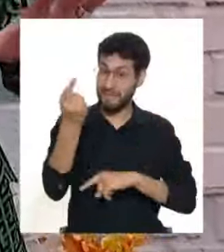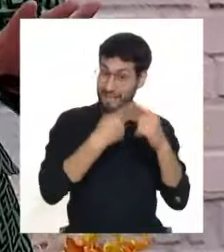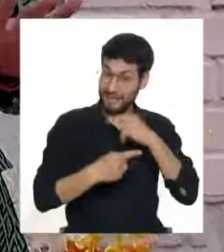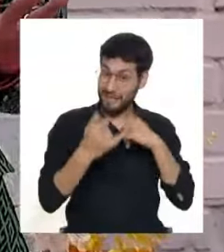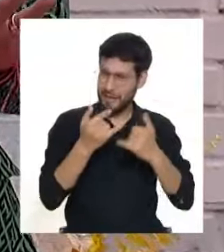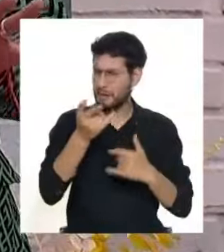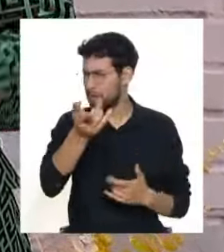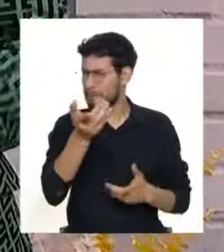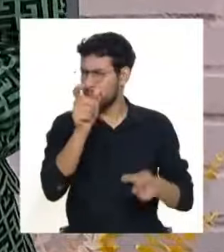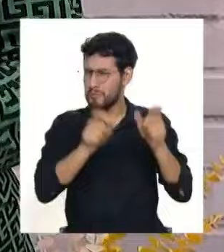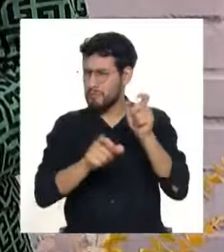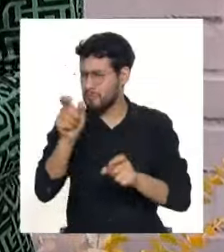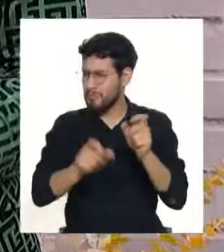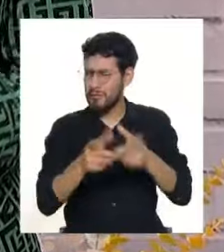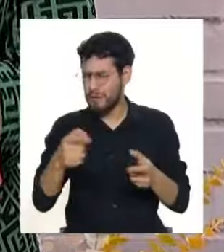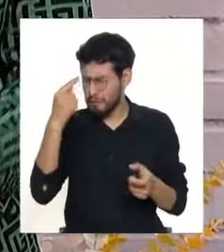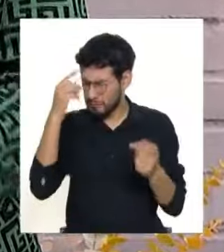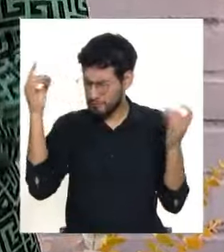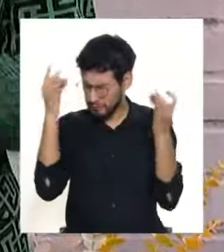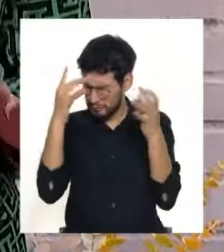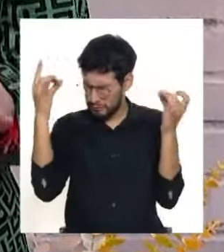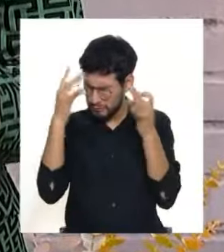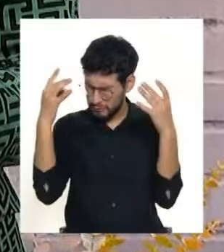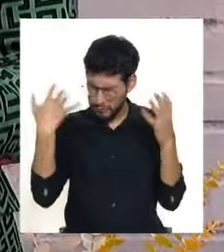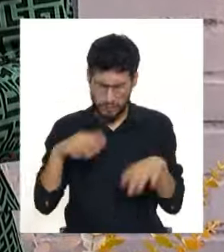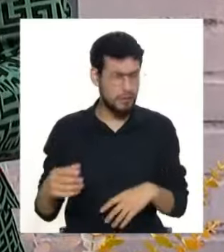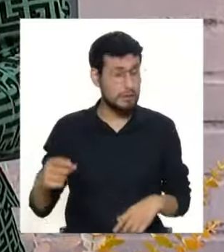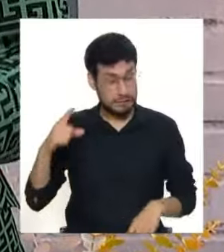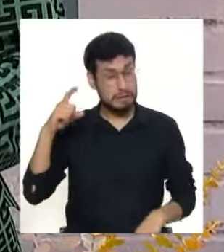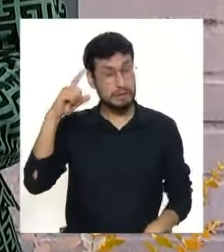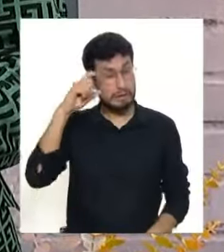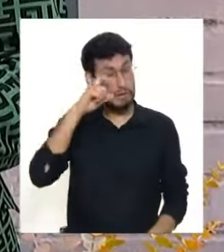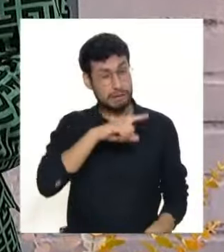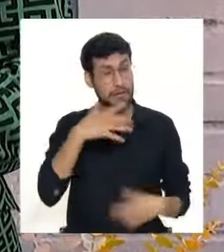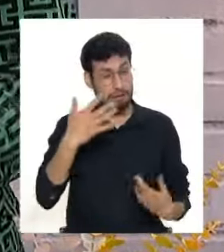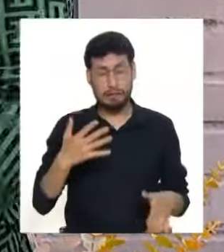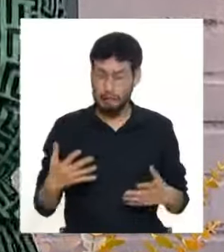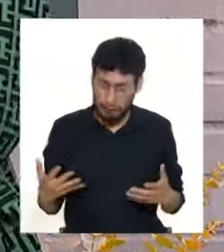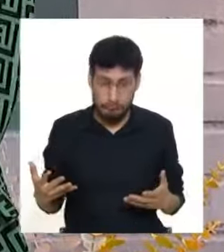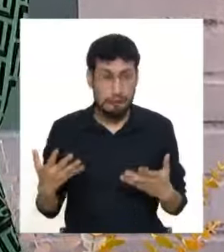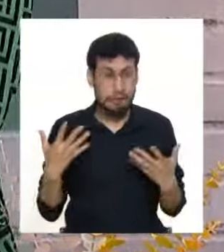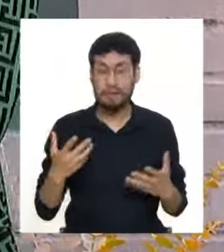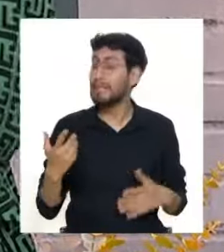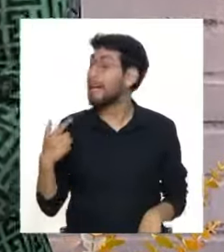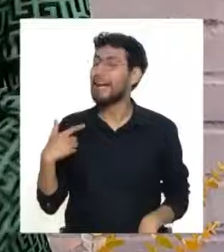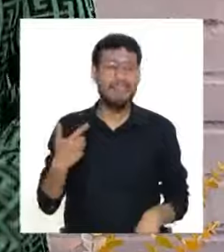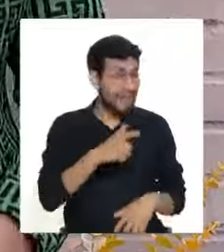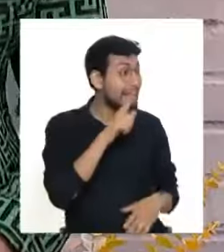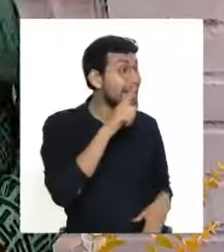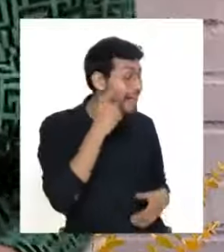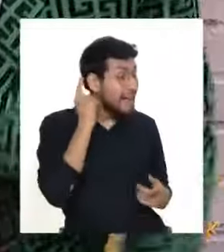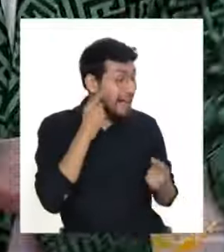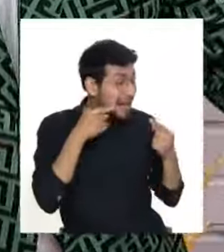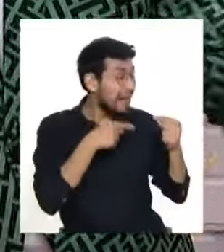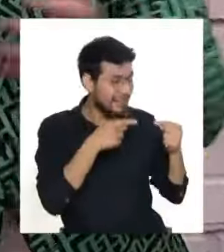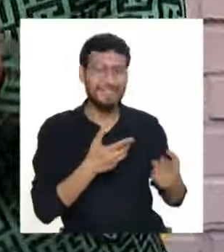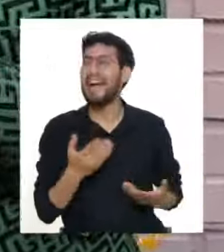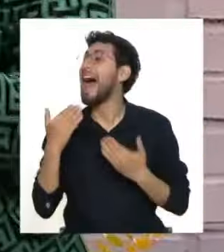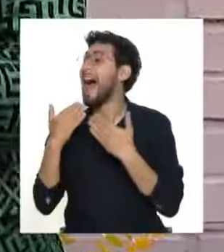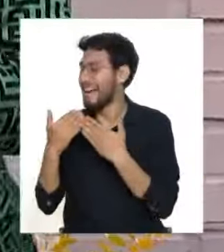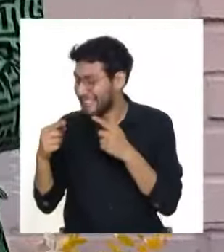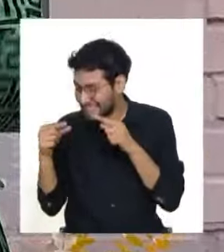Y yo sé que para muchas personas la migraña puede ser muy complicada para lidiar. Lidiar, vamos. Gracias, Uchi. Por eso hoy